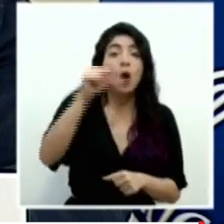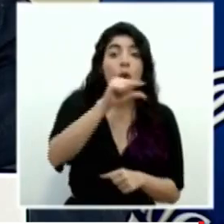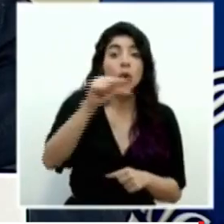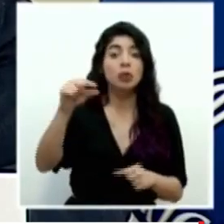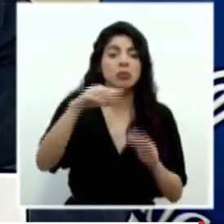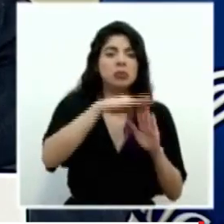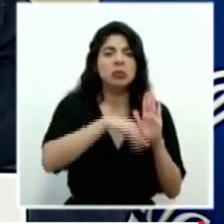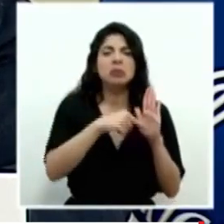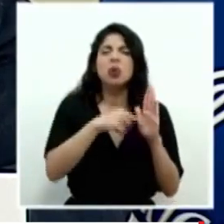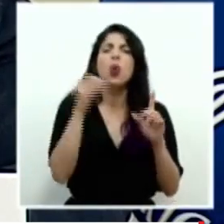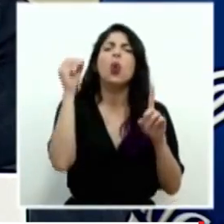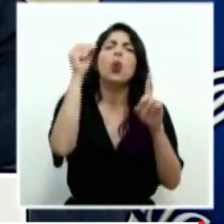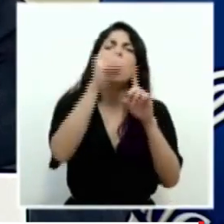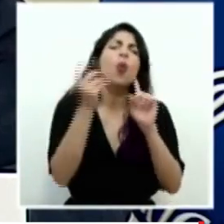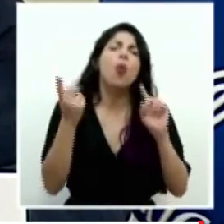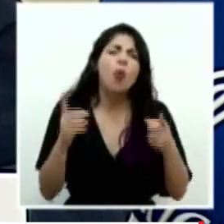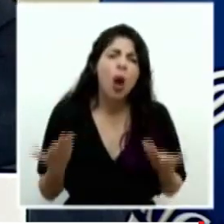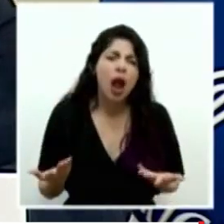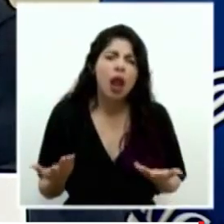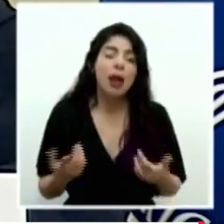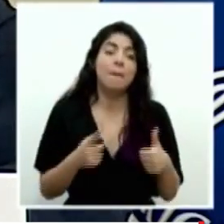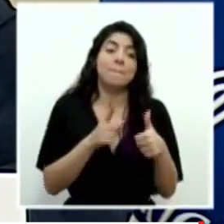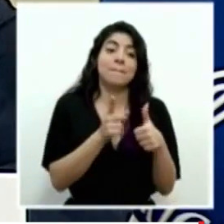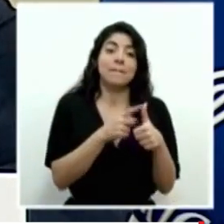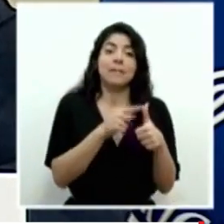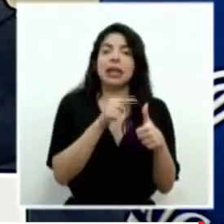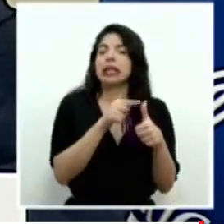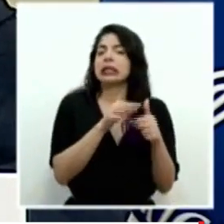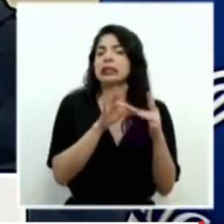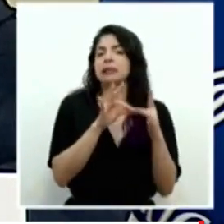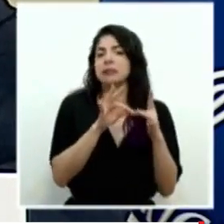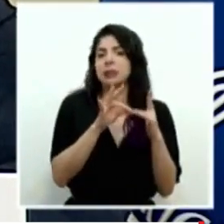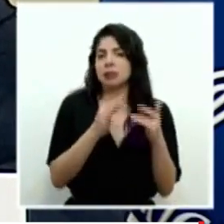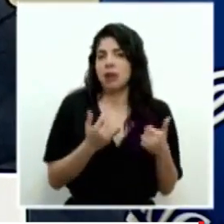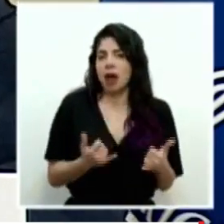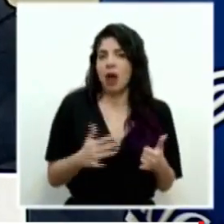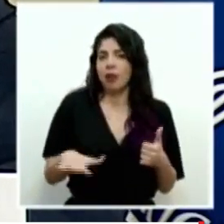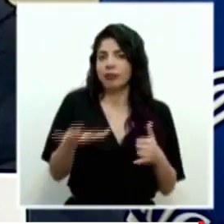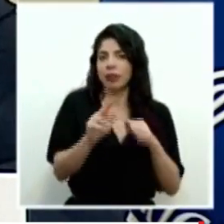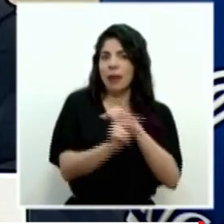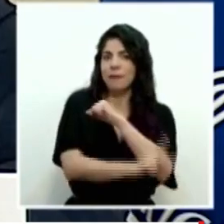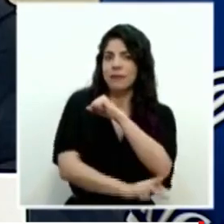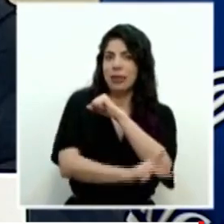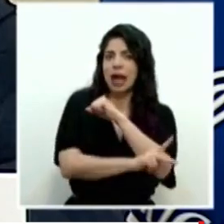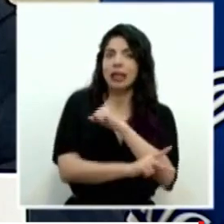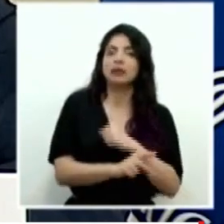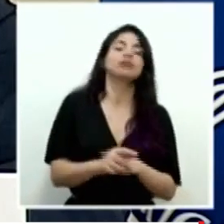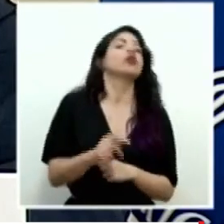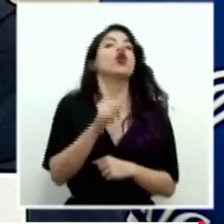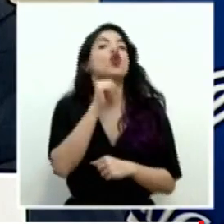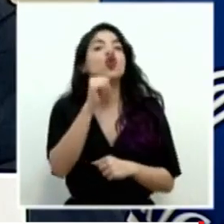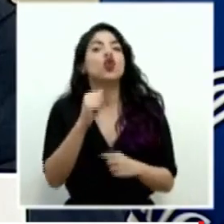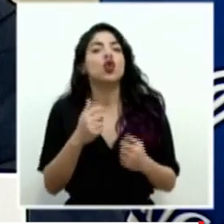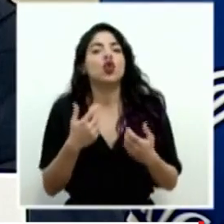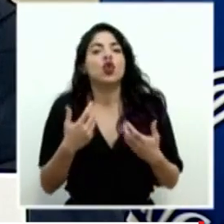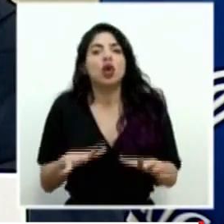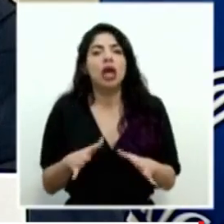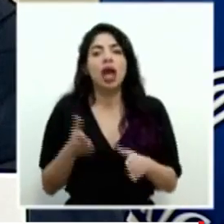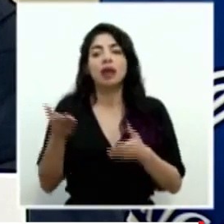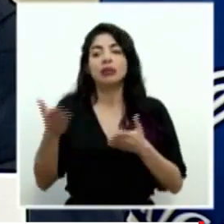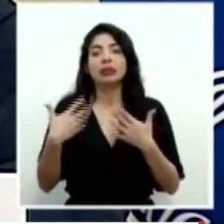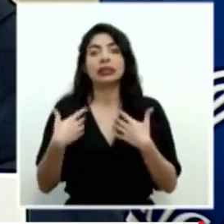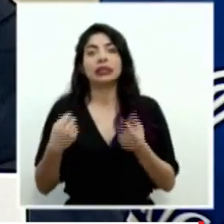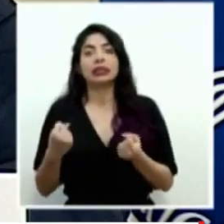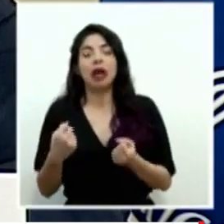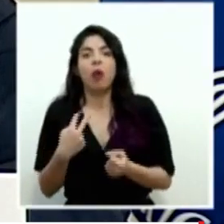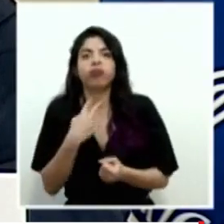medidas que estamos tomando. El primer objetivo, y que va a seguir siendo la máxima aquí en nuestro país, es que no exista un colapso de los